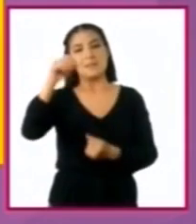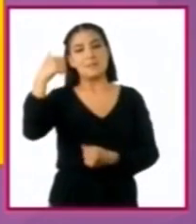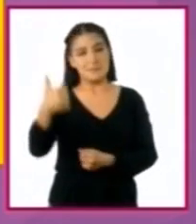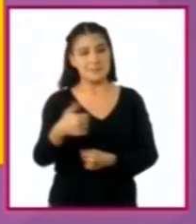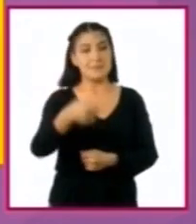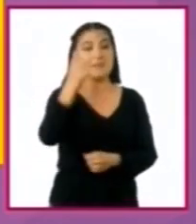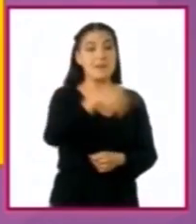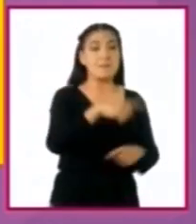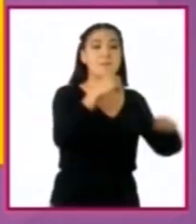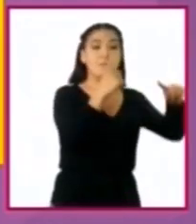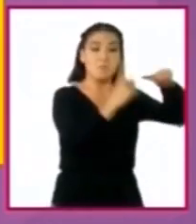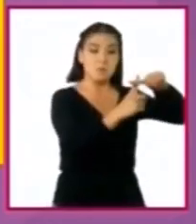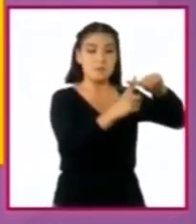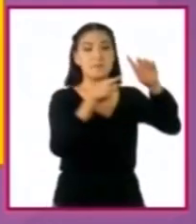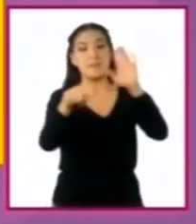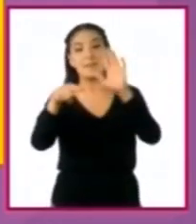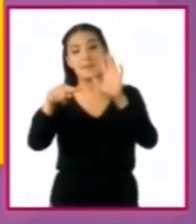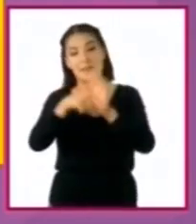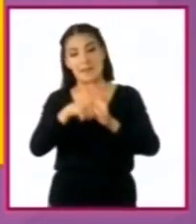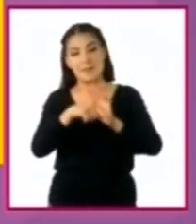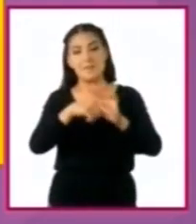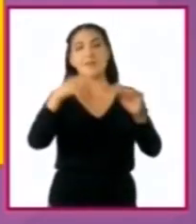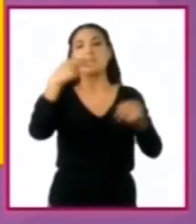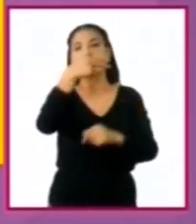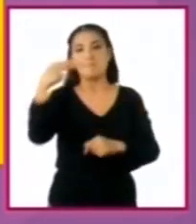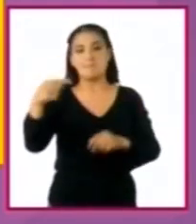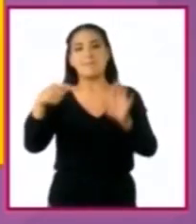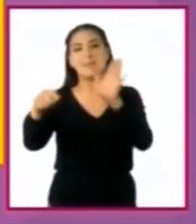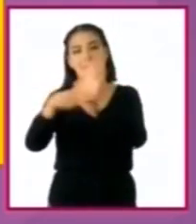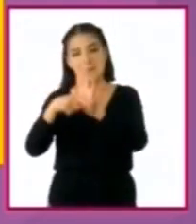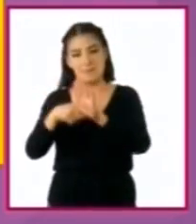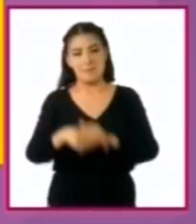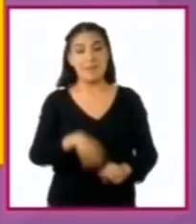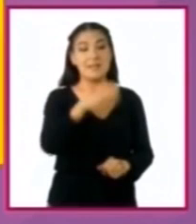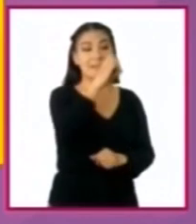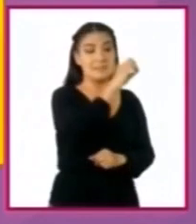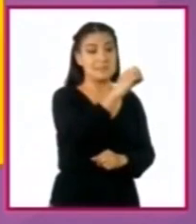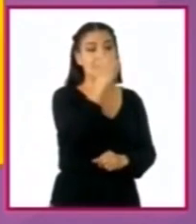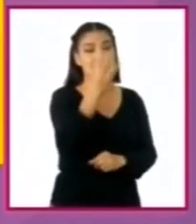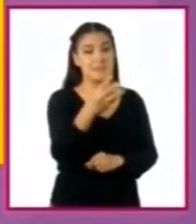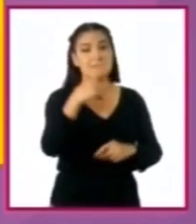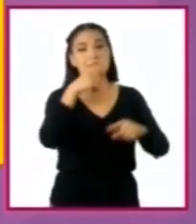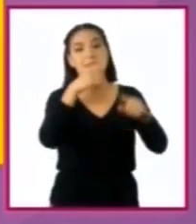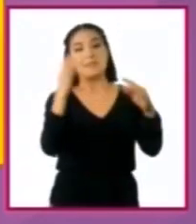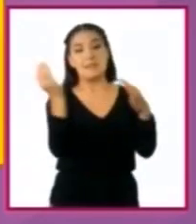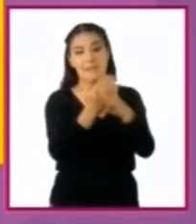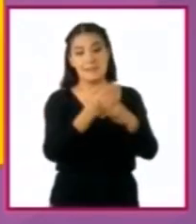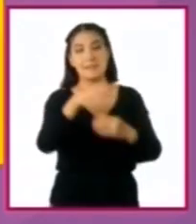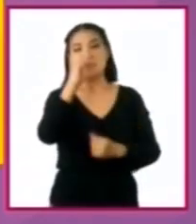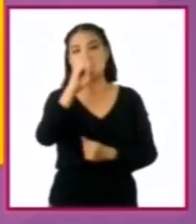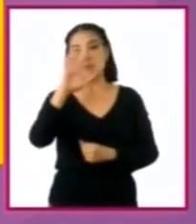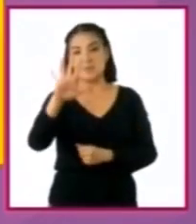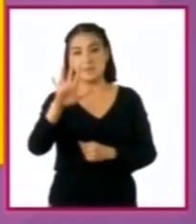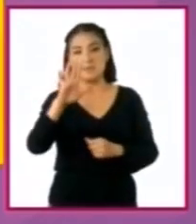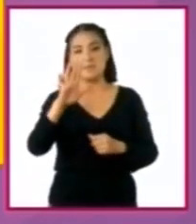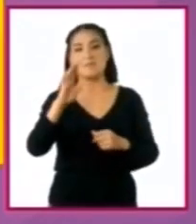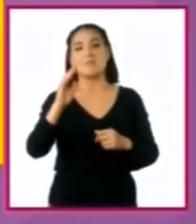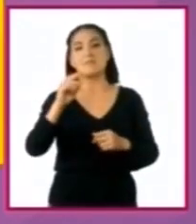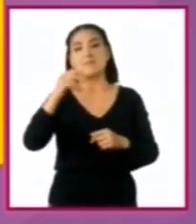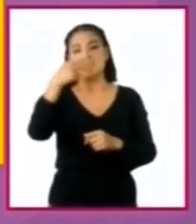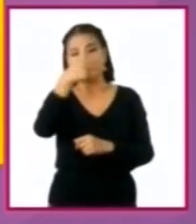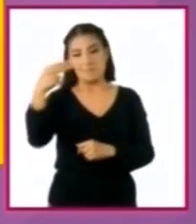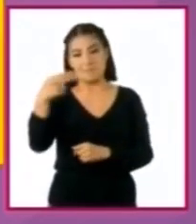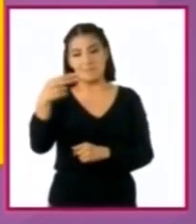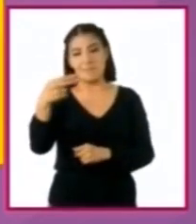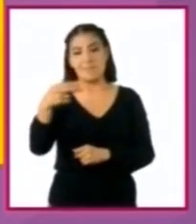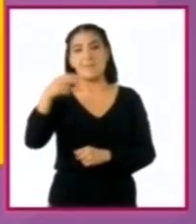Positivo entre negativo es igual a negativo. 3 décimos positivo entre 5 décimos negativo es